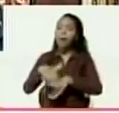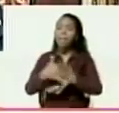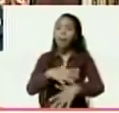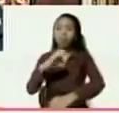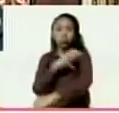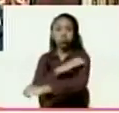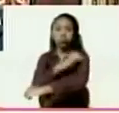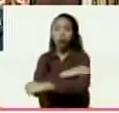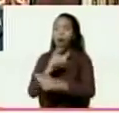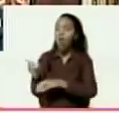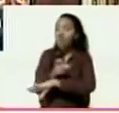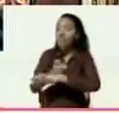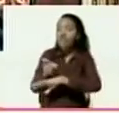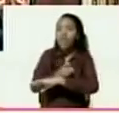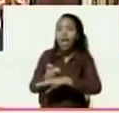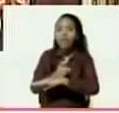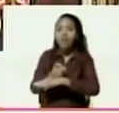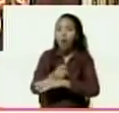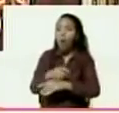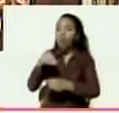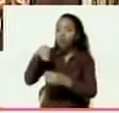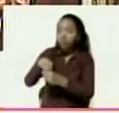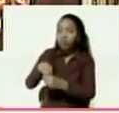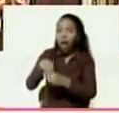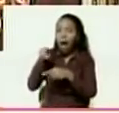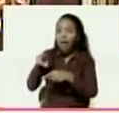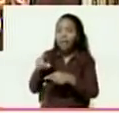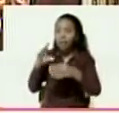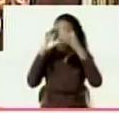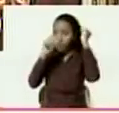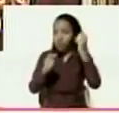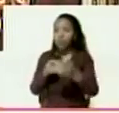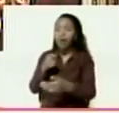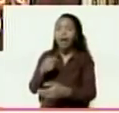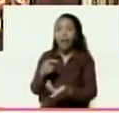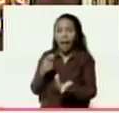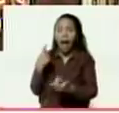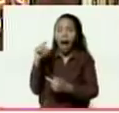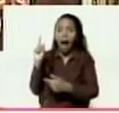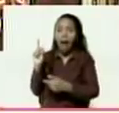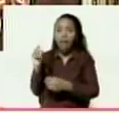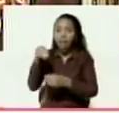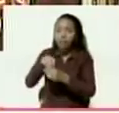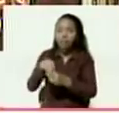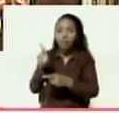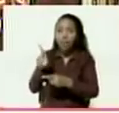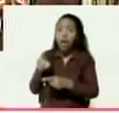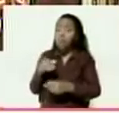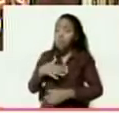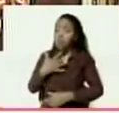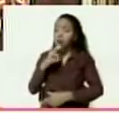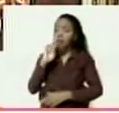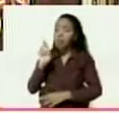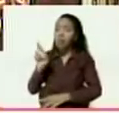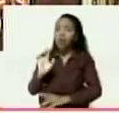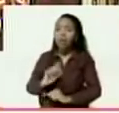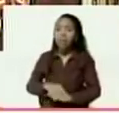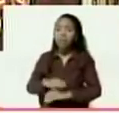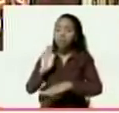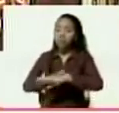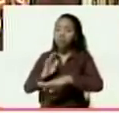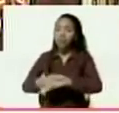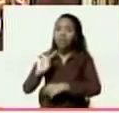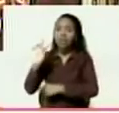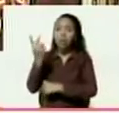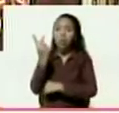opositoras a los gobiernos donde están acreditados. Pudiera ser la respuesta. Convocar